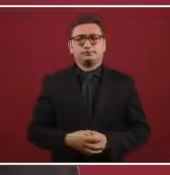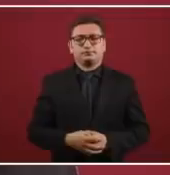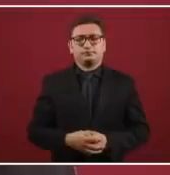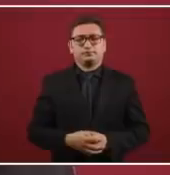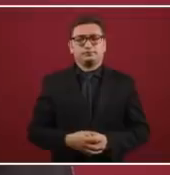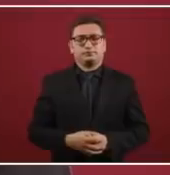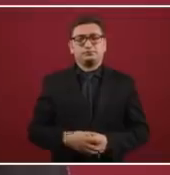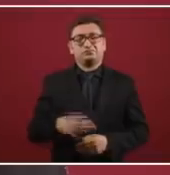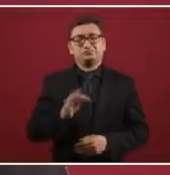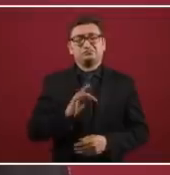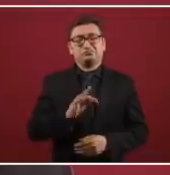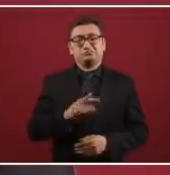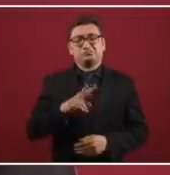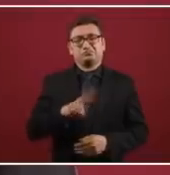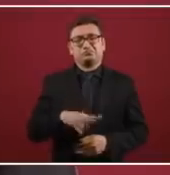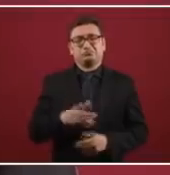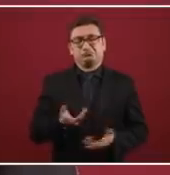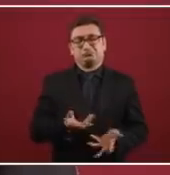un acto de